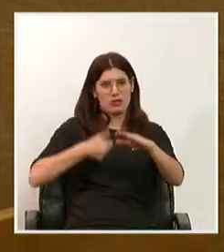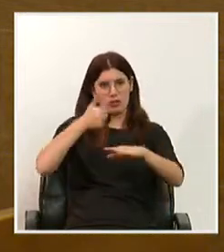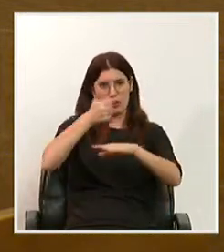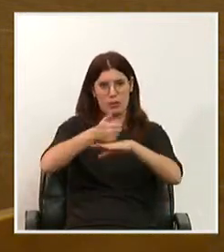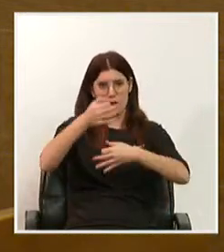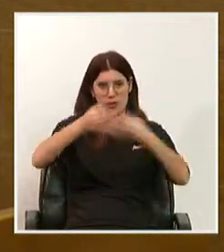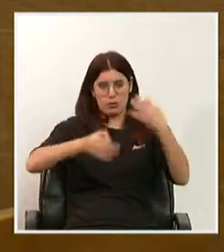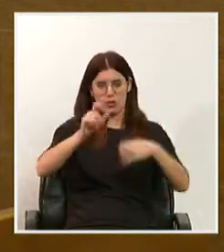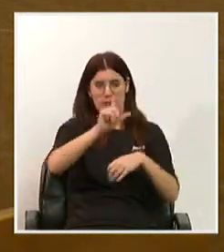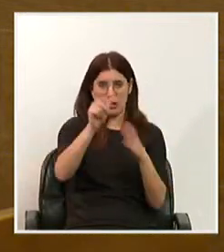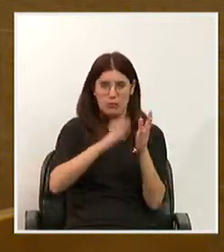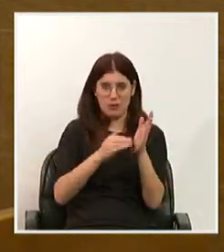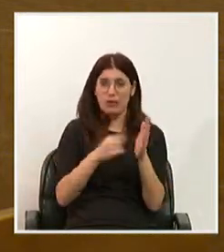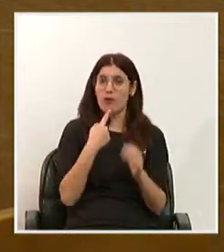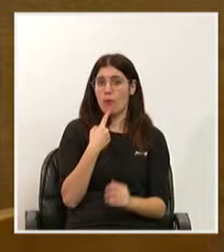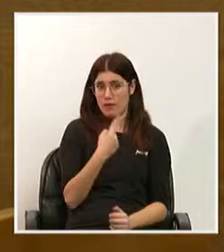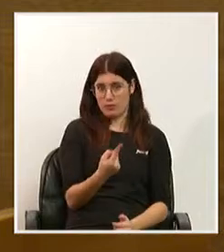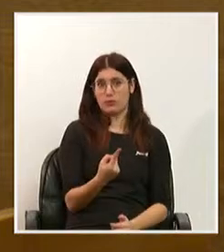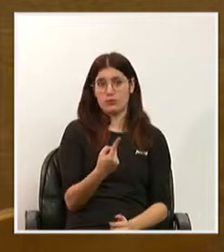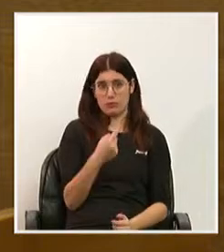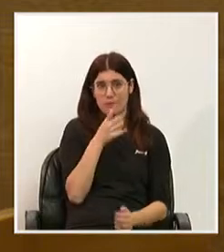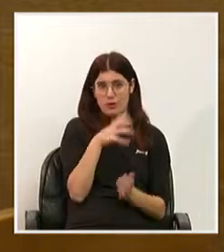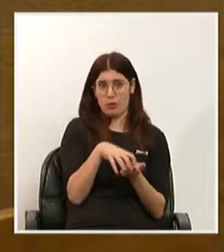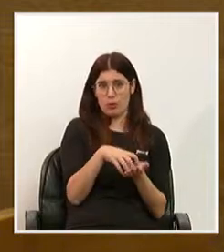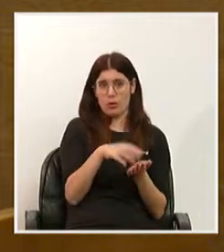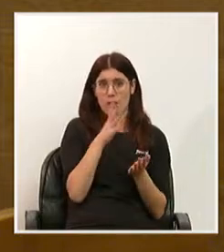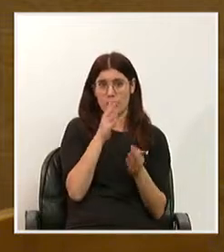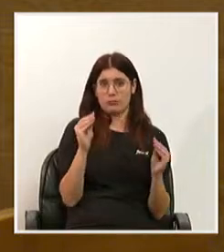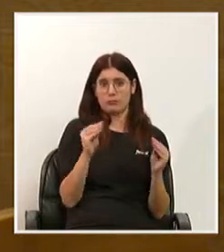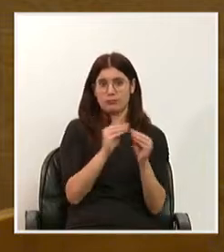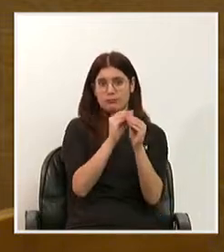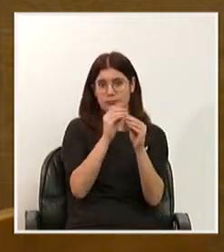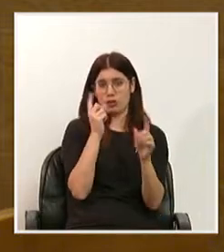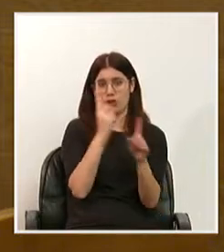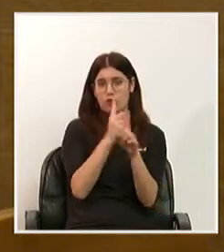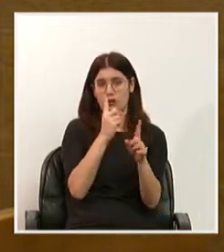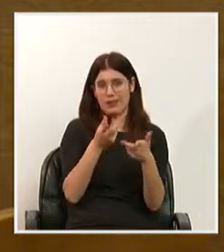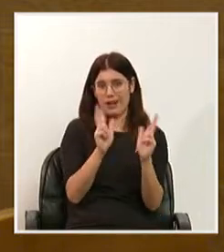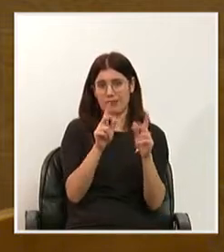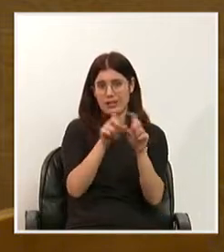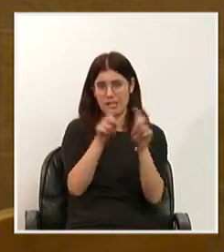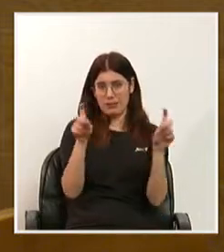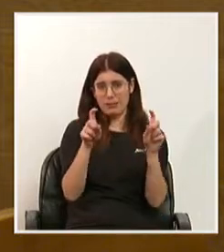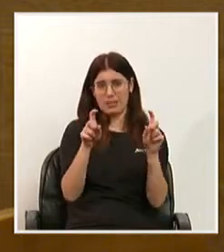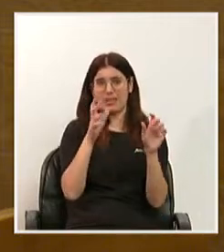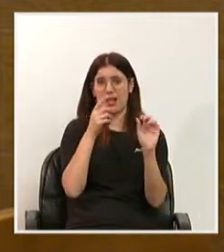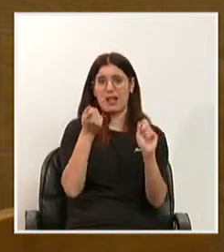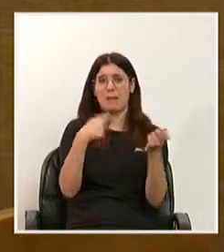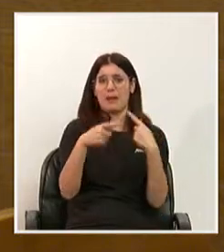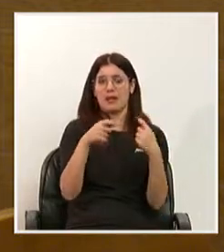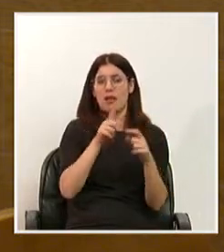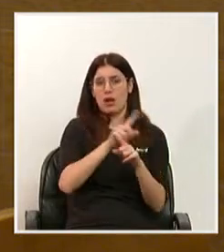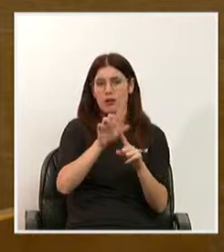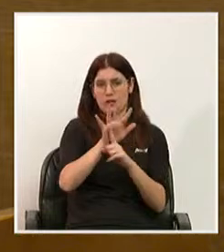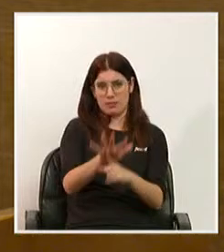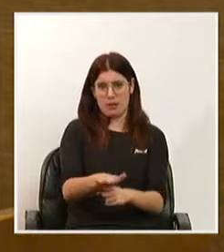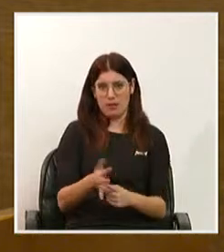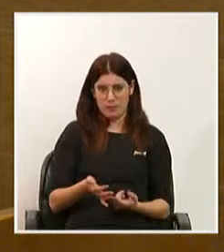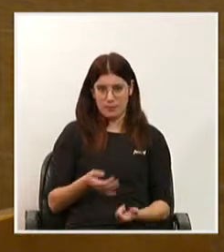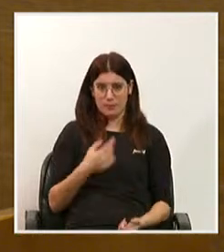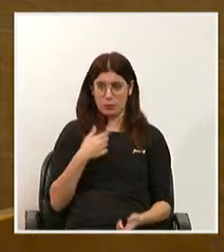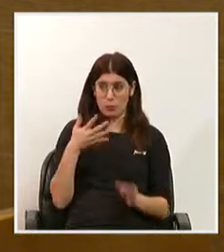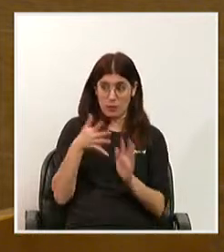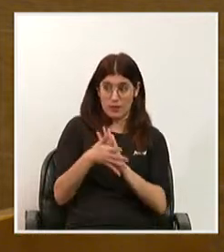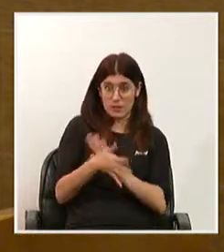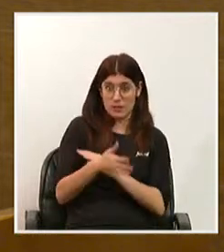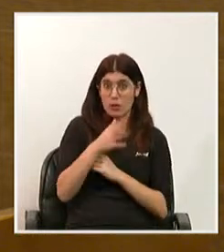comunidad valenciana queen la ha puesto en cuestión Por colisionar contra la libertad de empresa la unidad de Mercado y la no discriminación cuéntenle que por